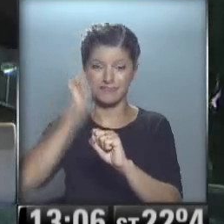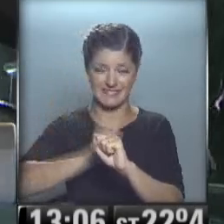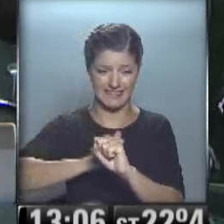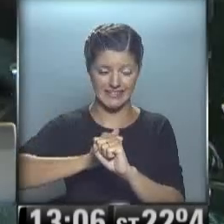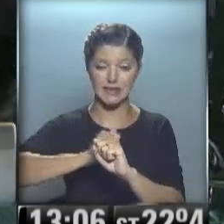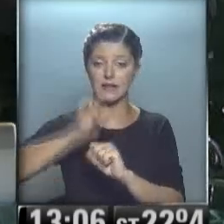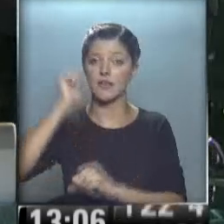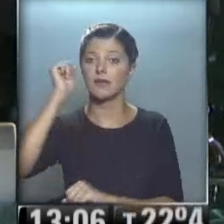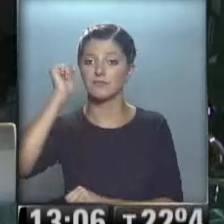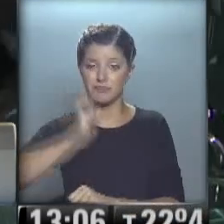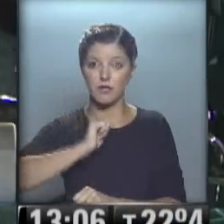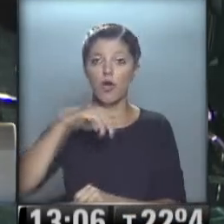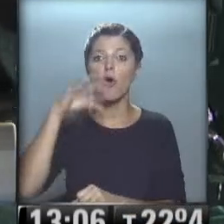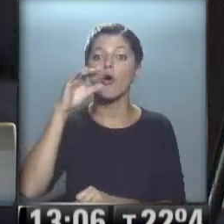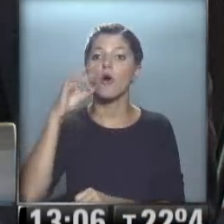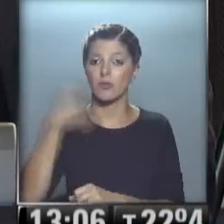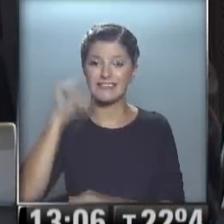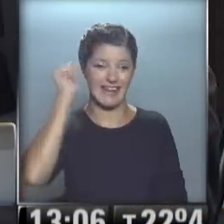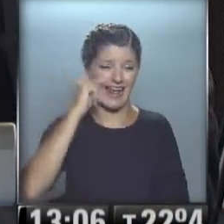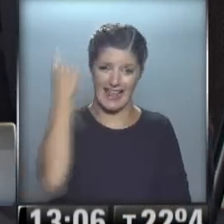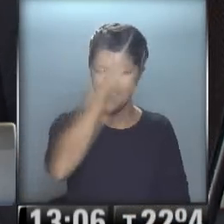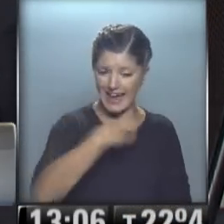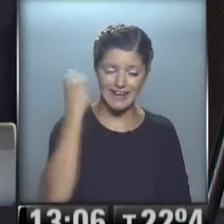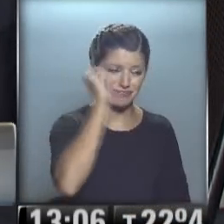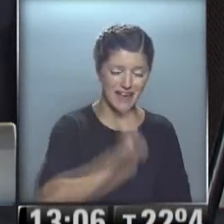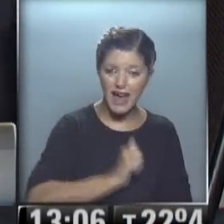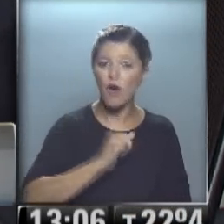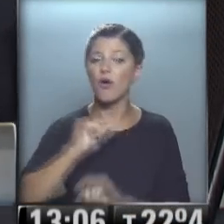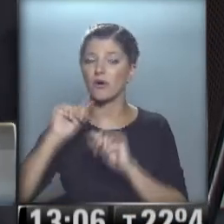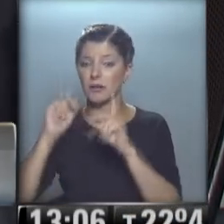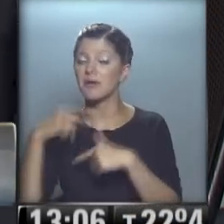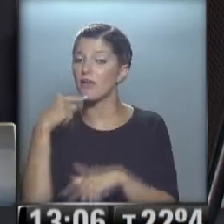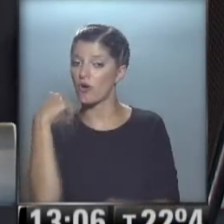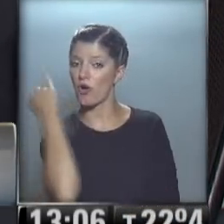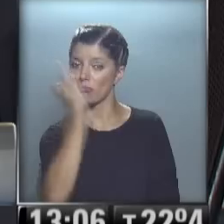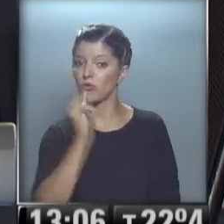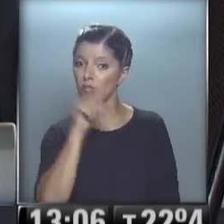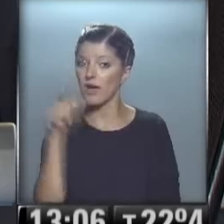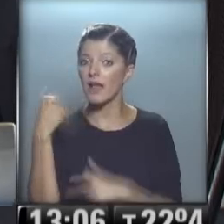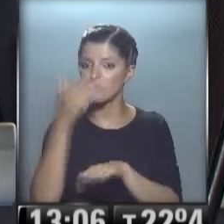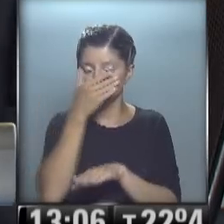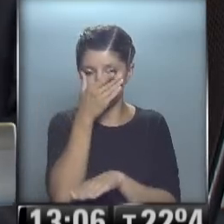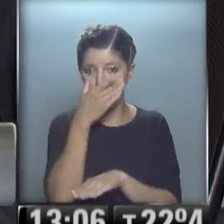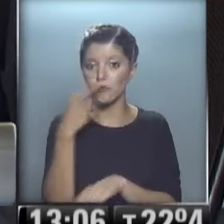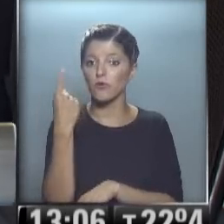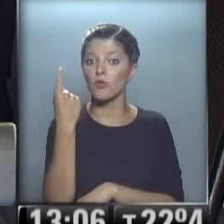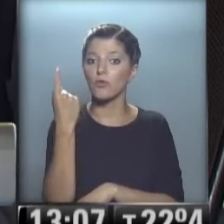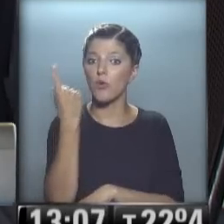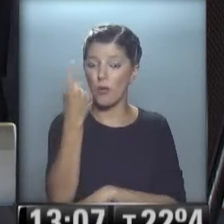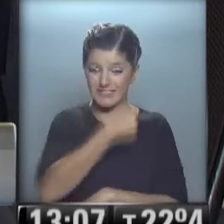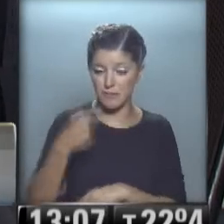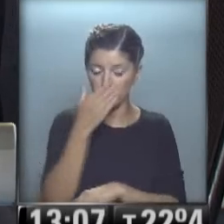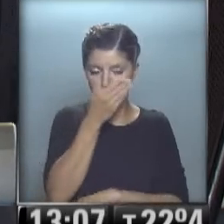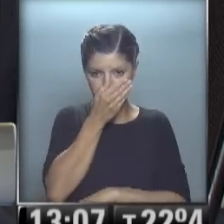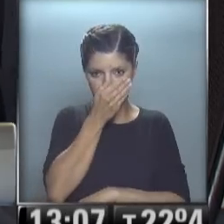cortantes, con tajos en la cara, y además denunciando que lo habían tenido secuestrado durante una